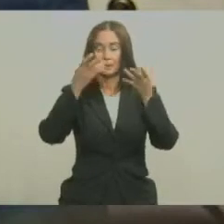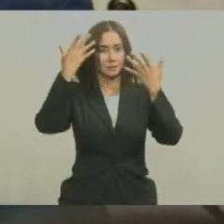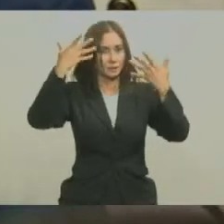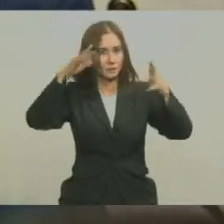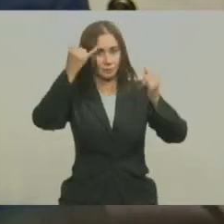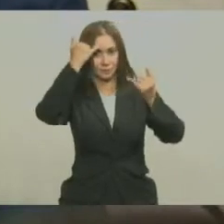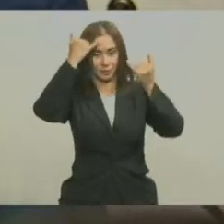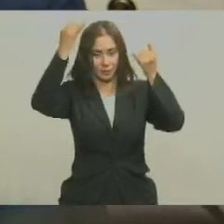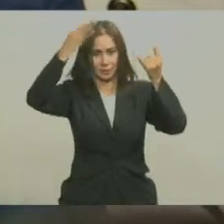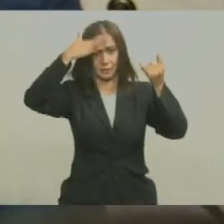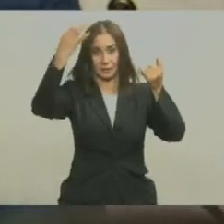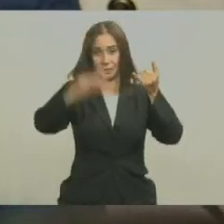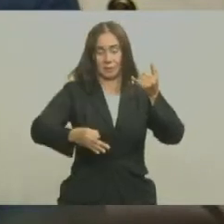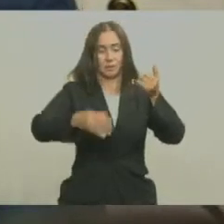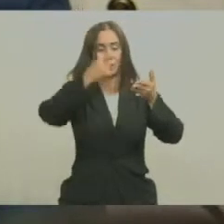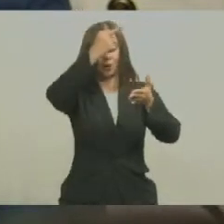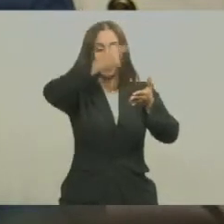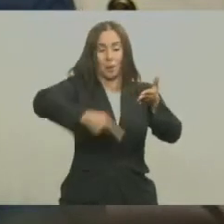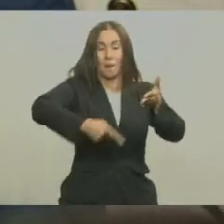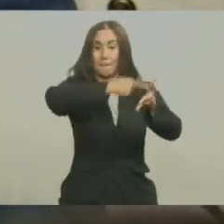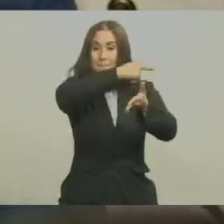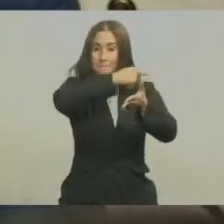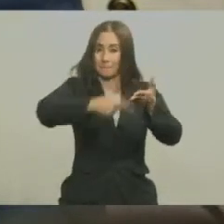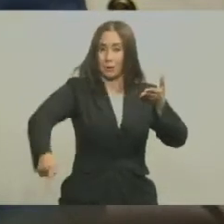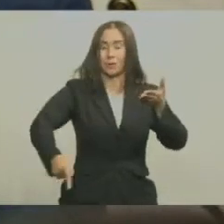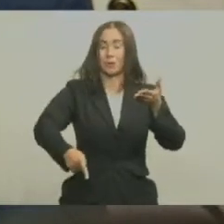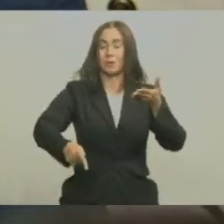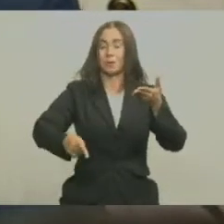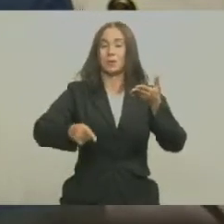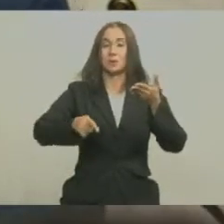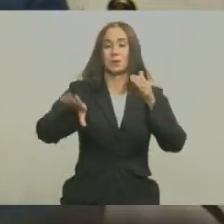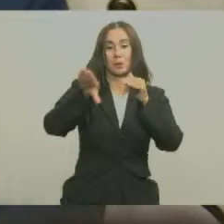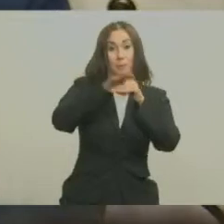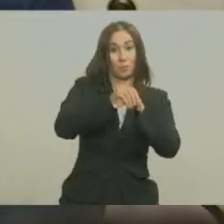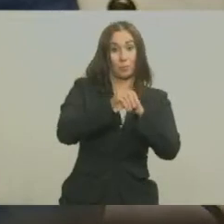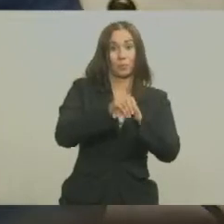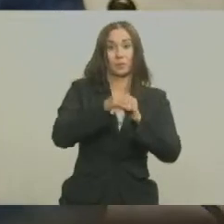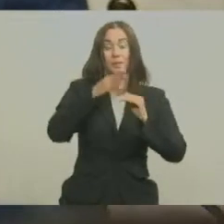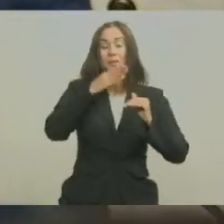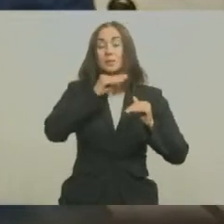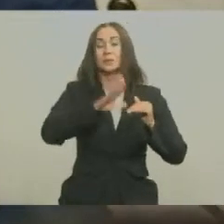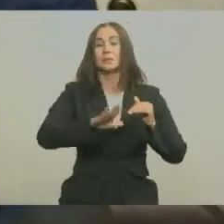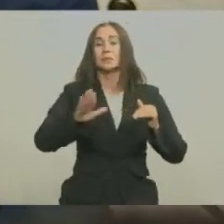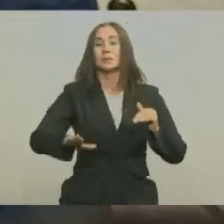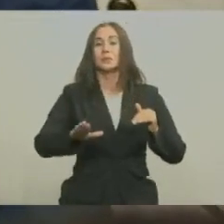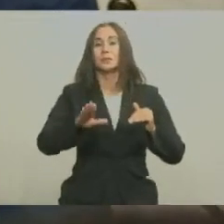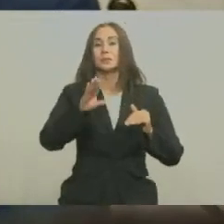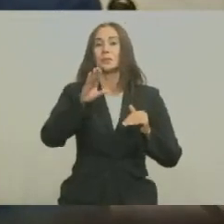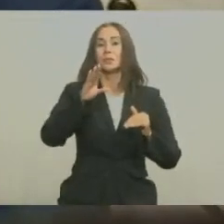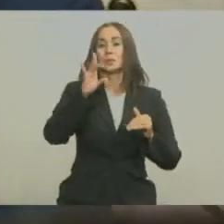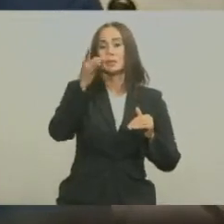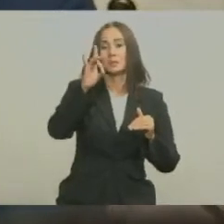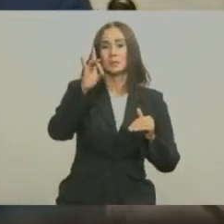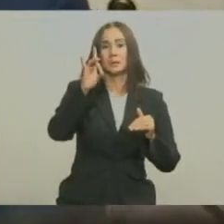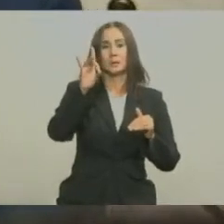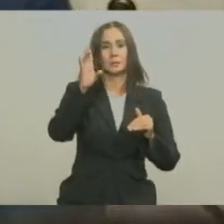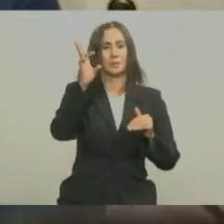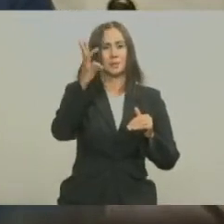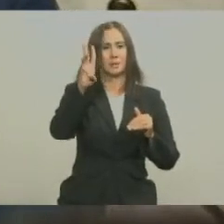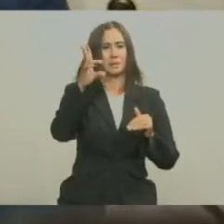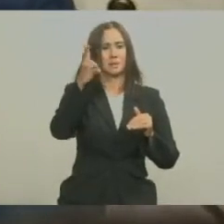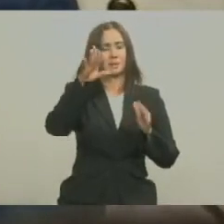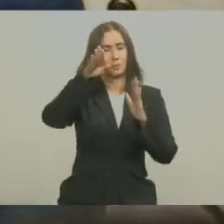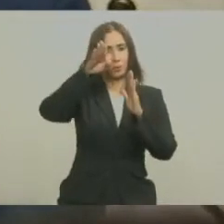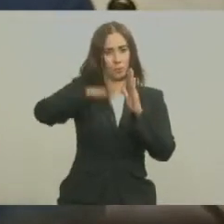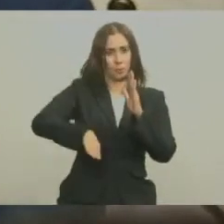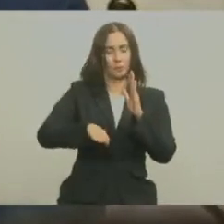prohibición del matrimonio de personas de menores de 18 años, y esto lo logramos a